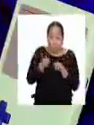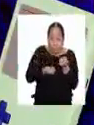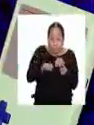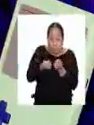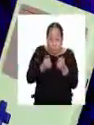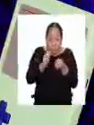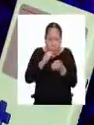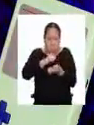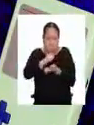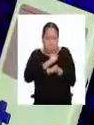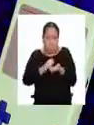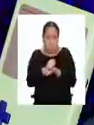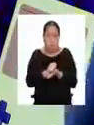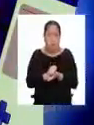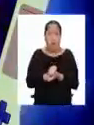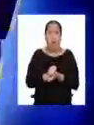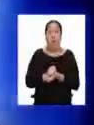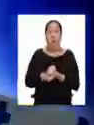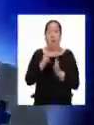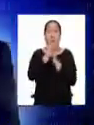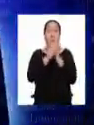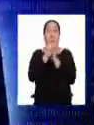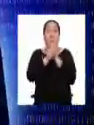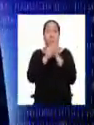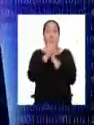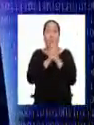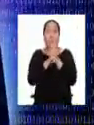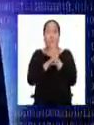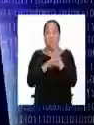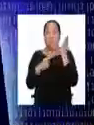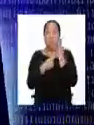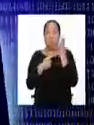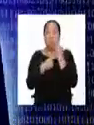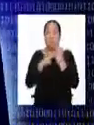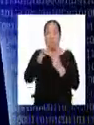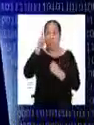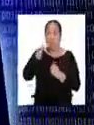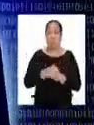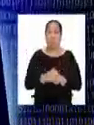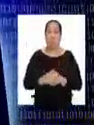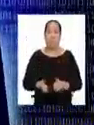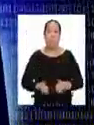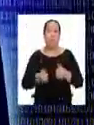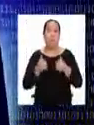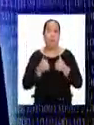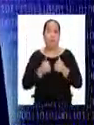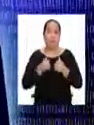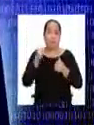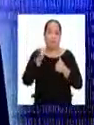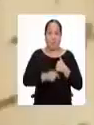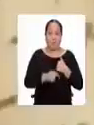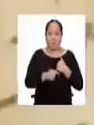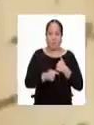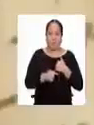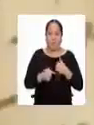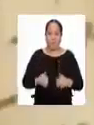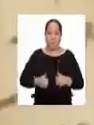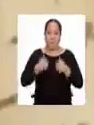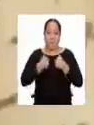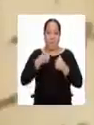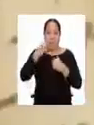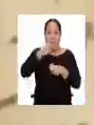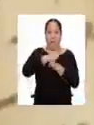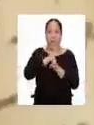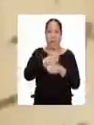ciencia ficción nos planteara el dilema de si vivimos o no en una simulación creada por terceros, la